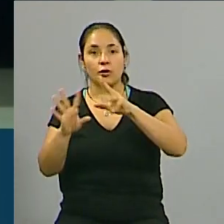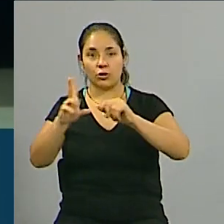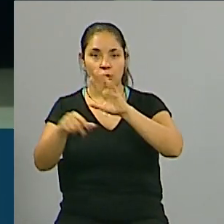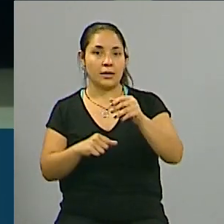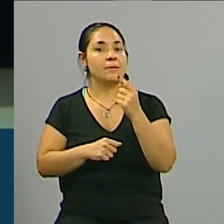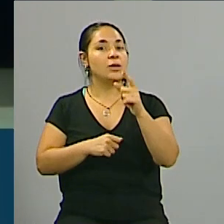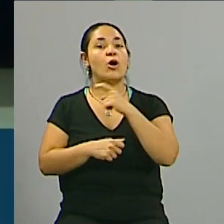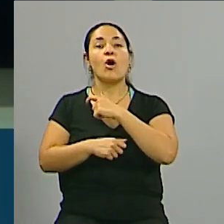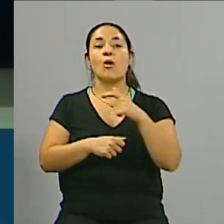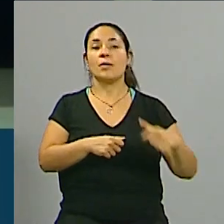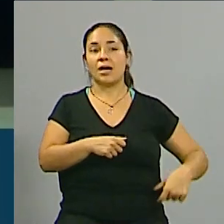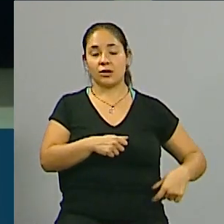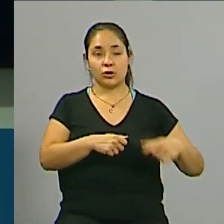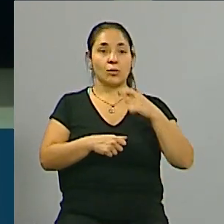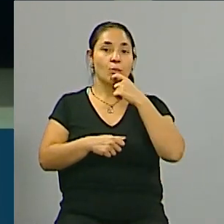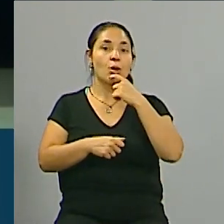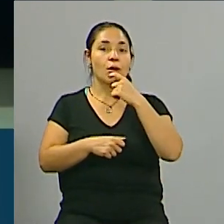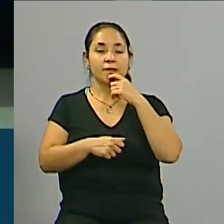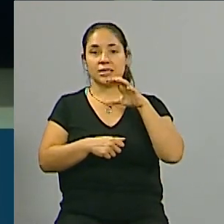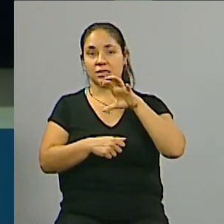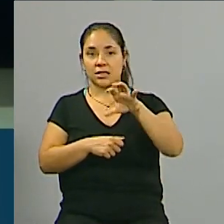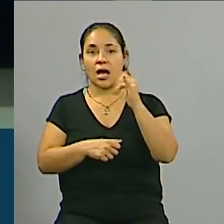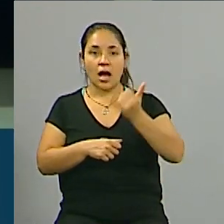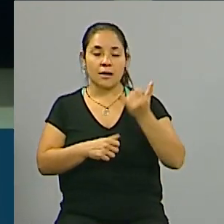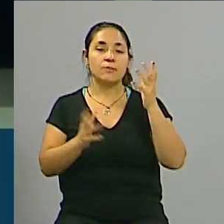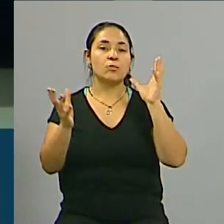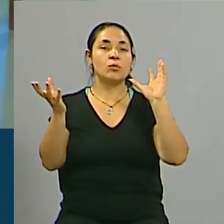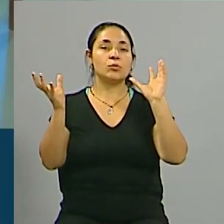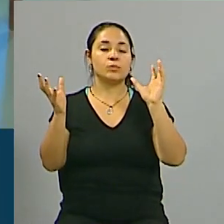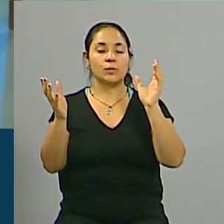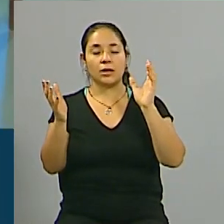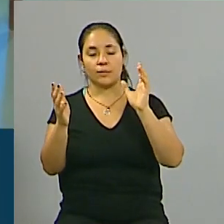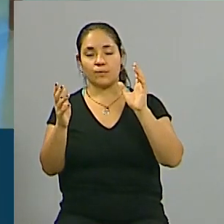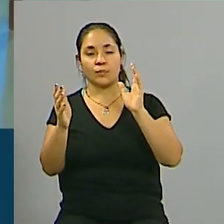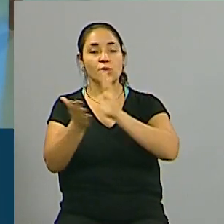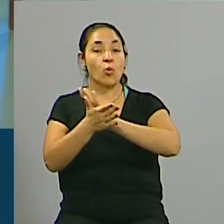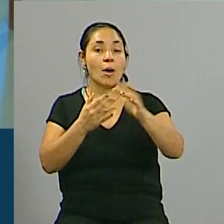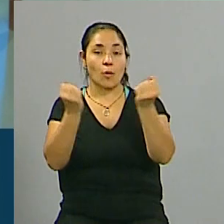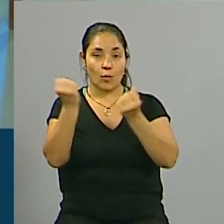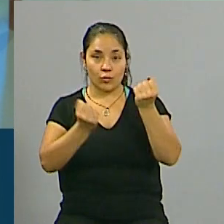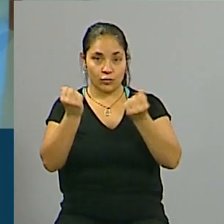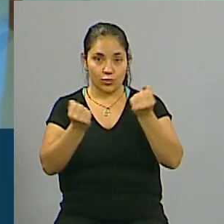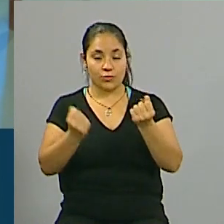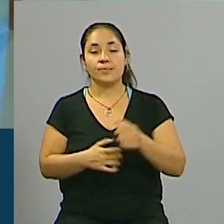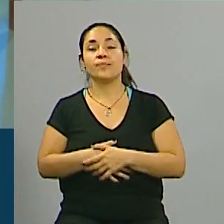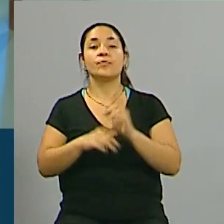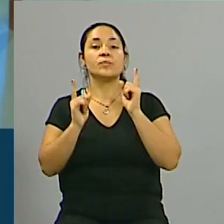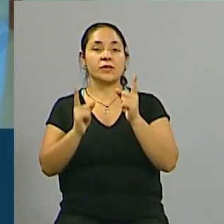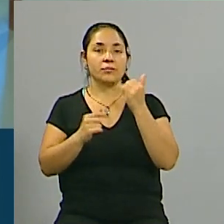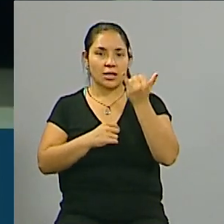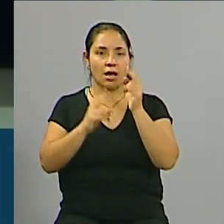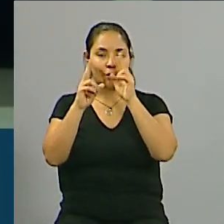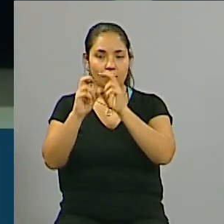ha asistido con nuevos móviles y hay un paradigma a nivel mundial, en eso también dentro de un estudio del